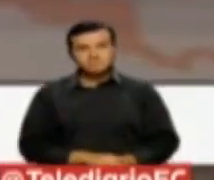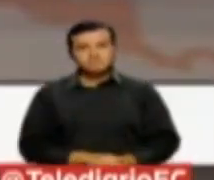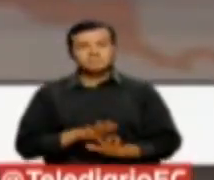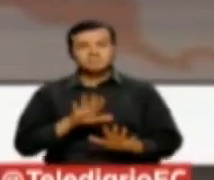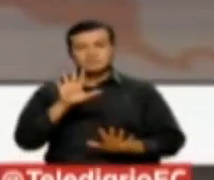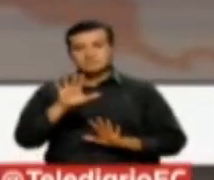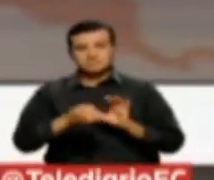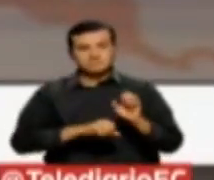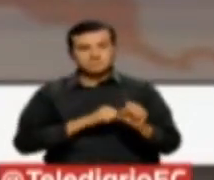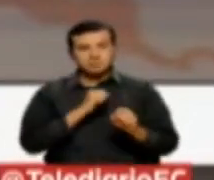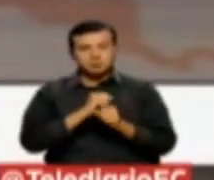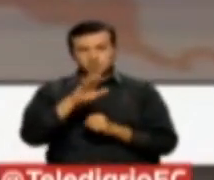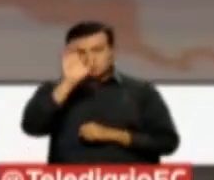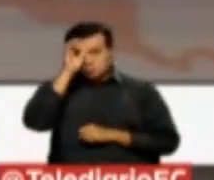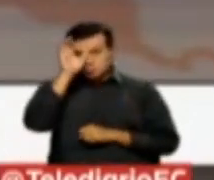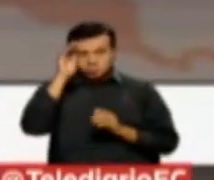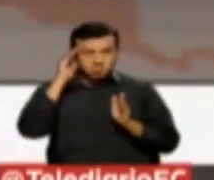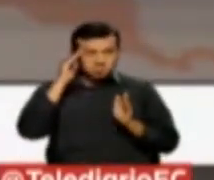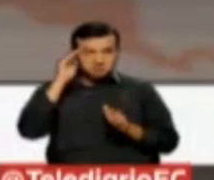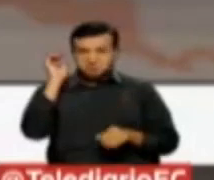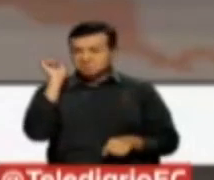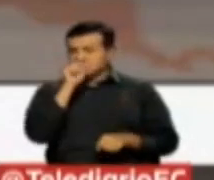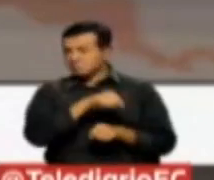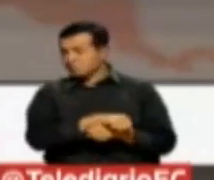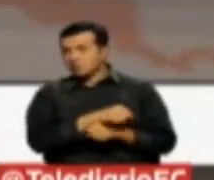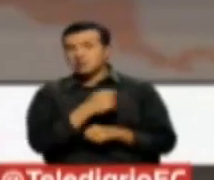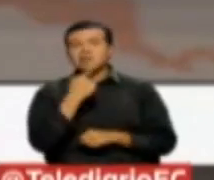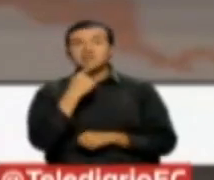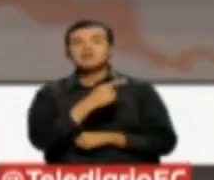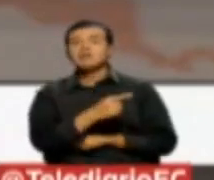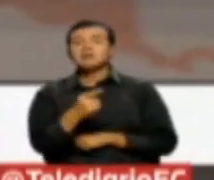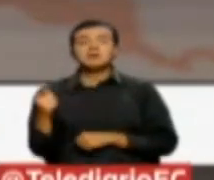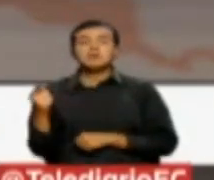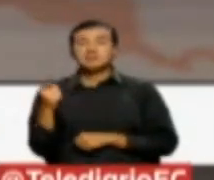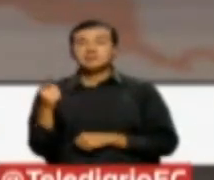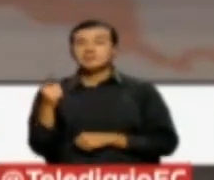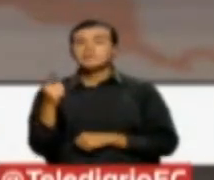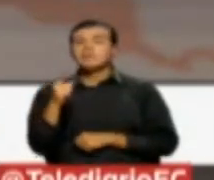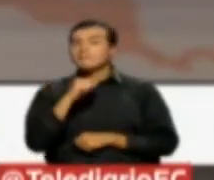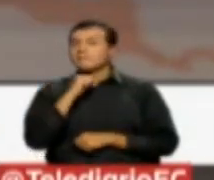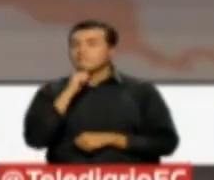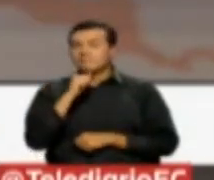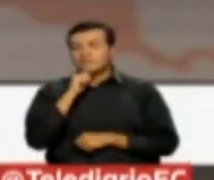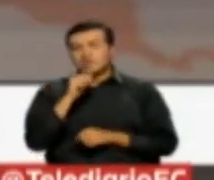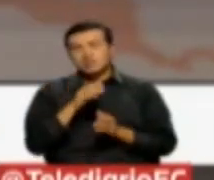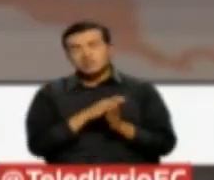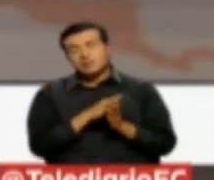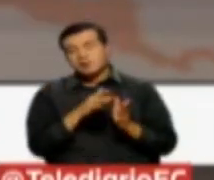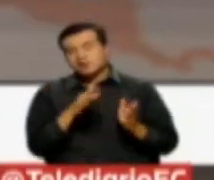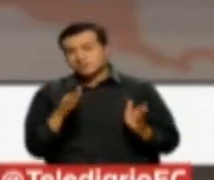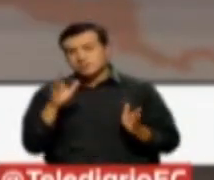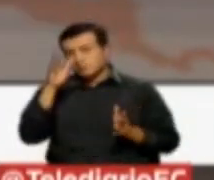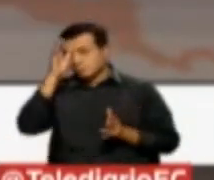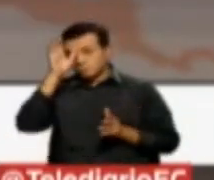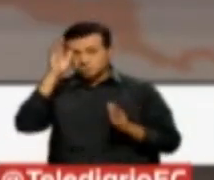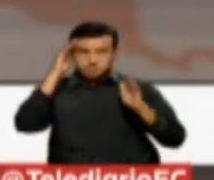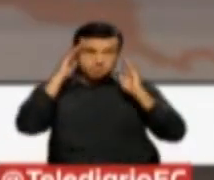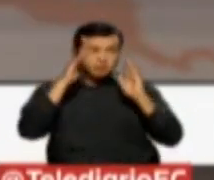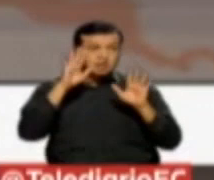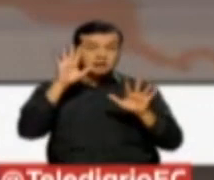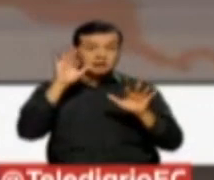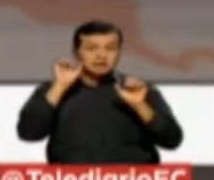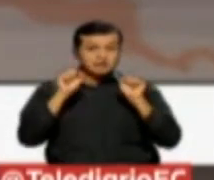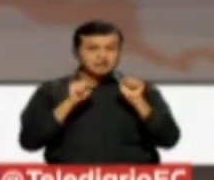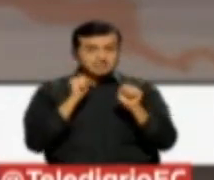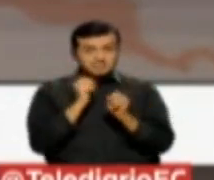años de olvido de la cultura no siempre decían que es la deuda que se ha tenido es la deuda con la cultura diez años